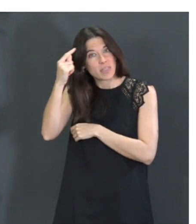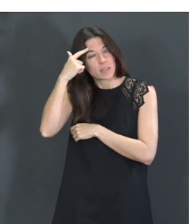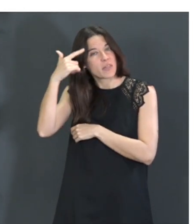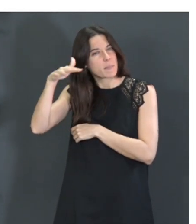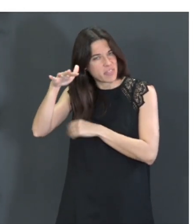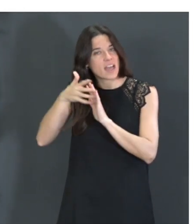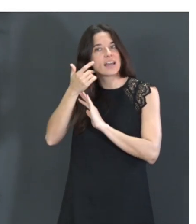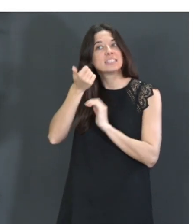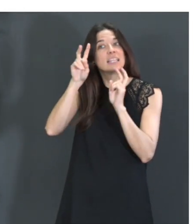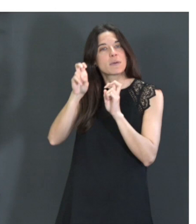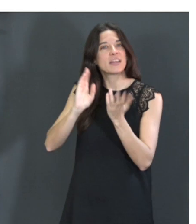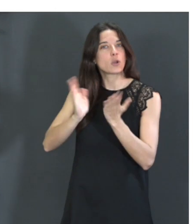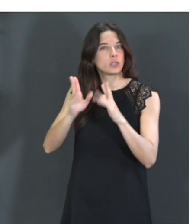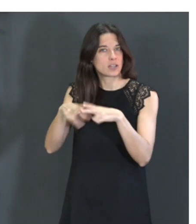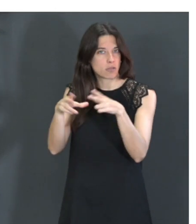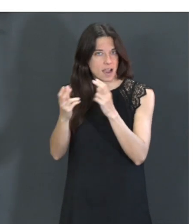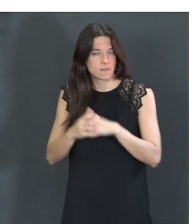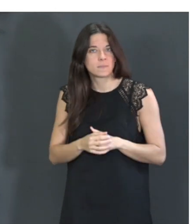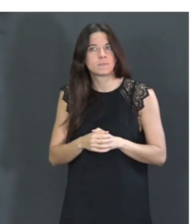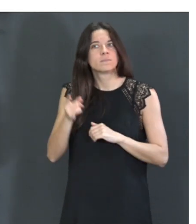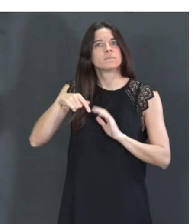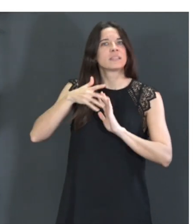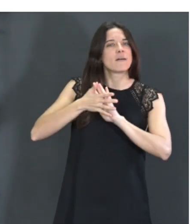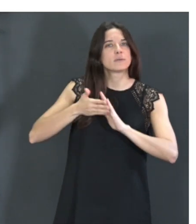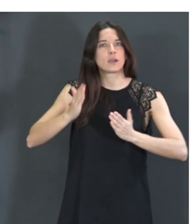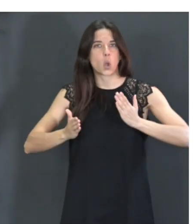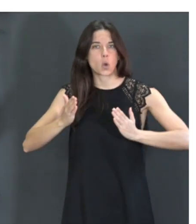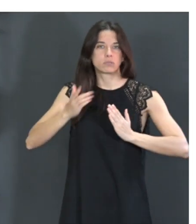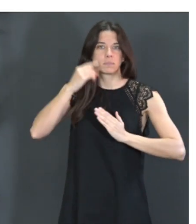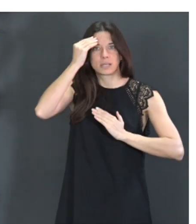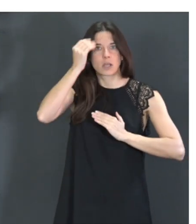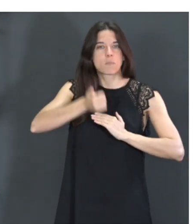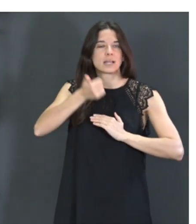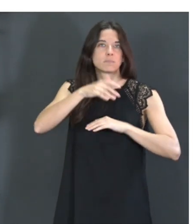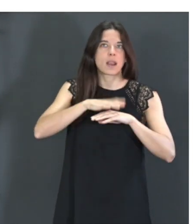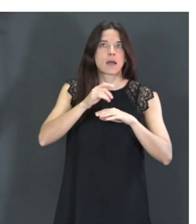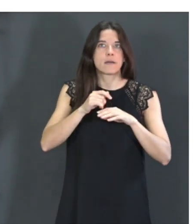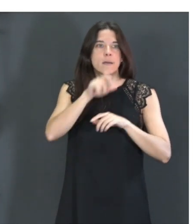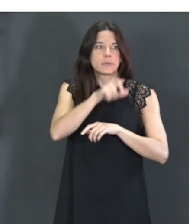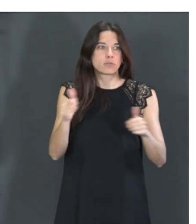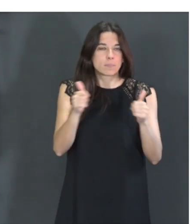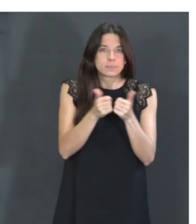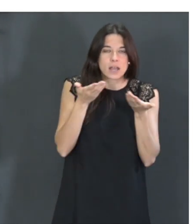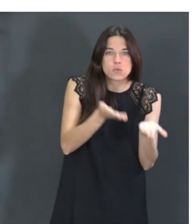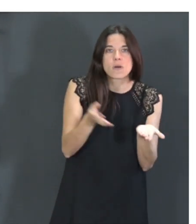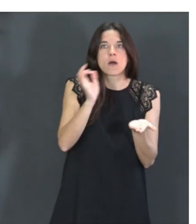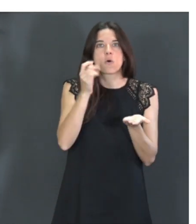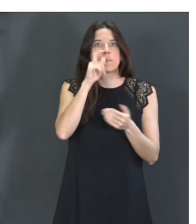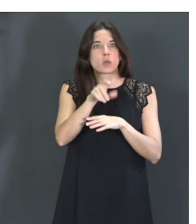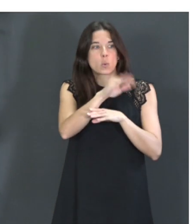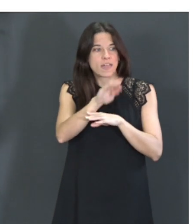¿vale? Aquí ya no estamos hablando de robots que están pensados para asistir a la persona o al cuidador en